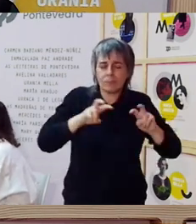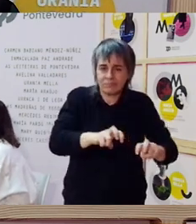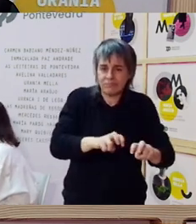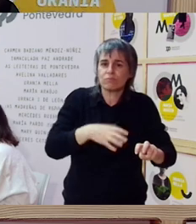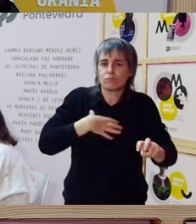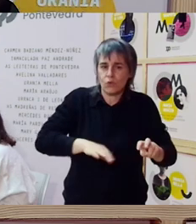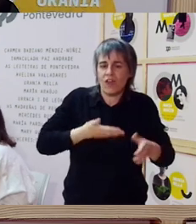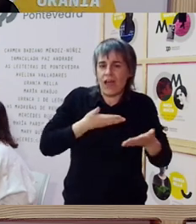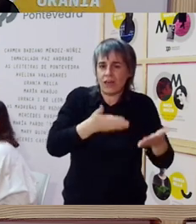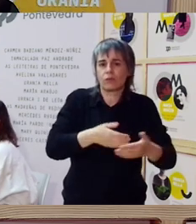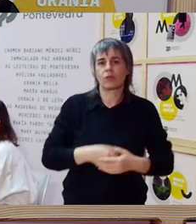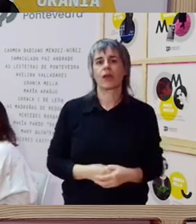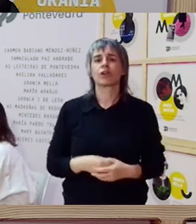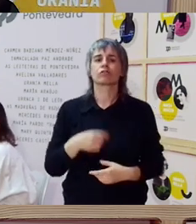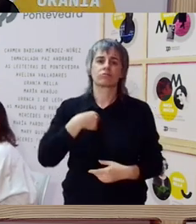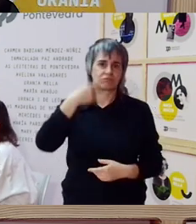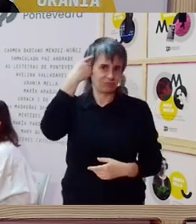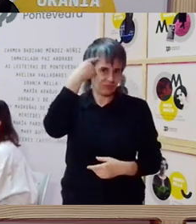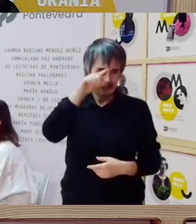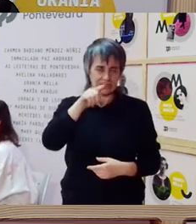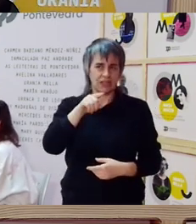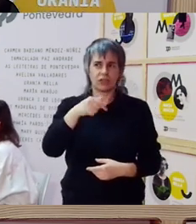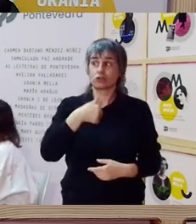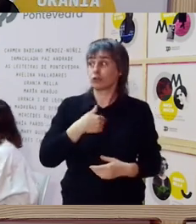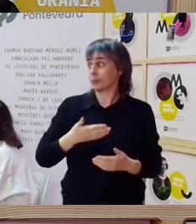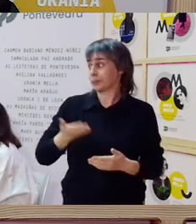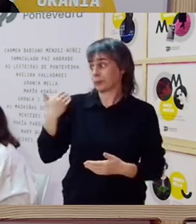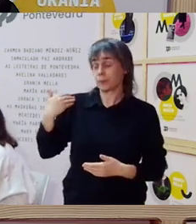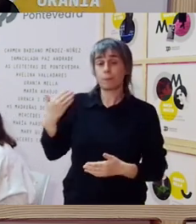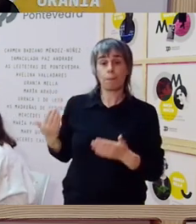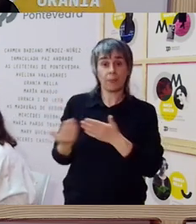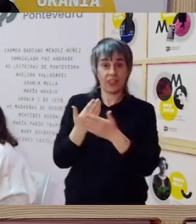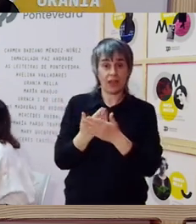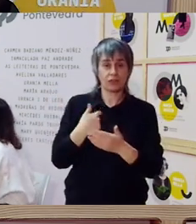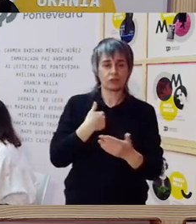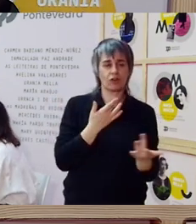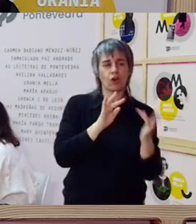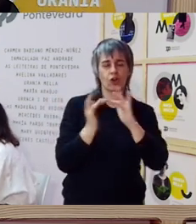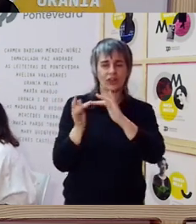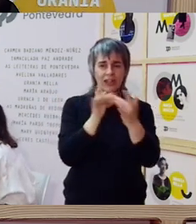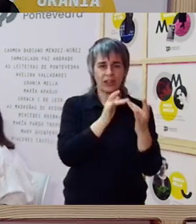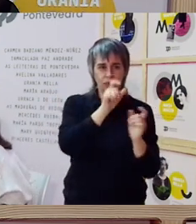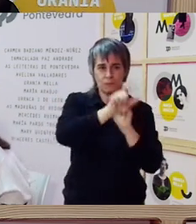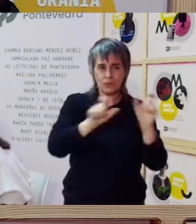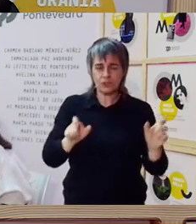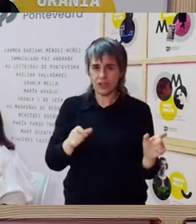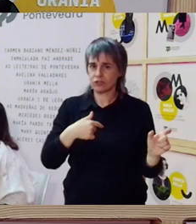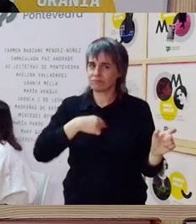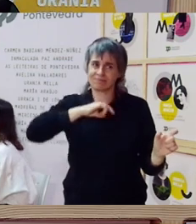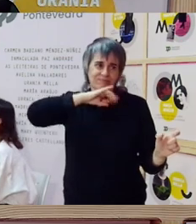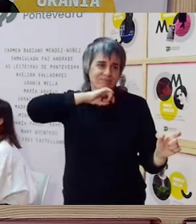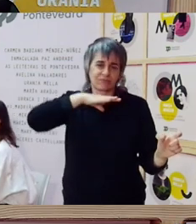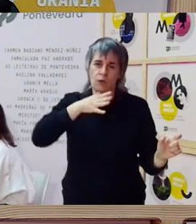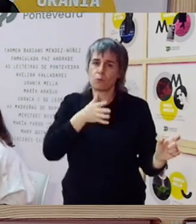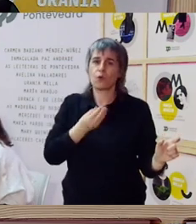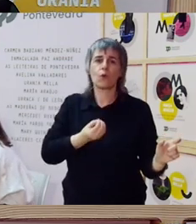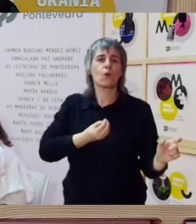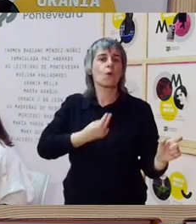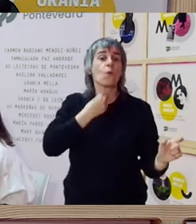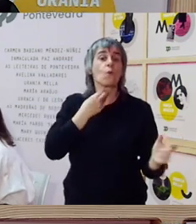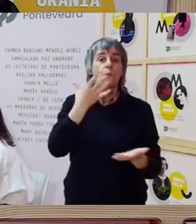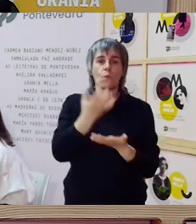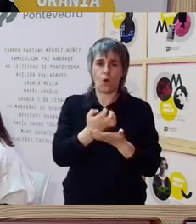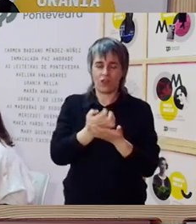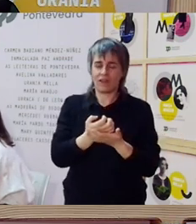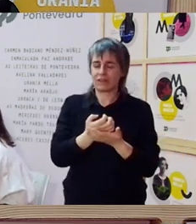consta que a saberá, porque eu estes días falaba con algunhas persoas, do contenta que estaba como quedou este podcast, e hai moita